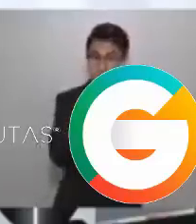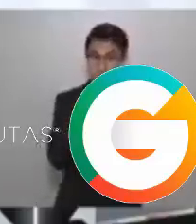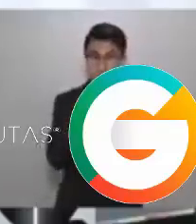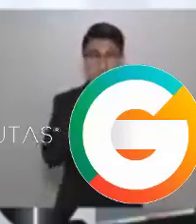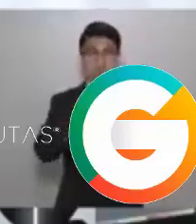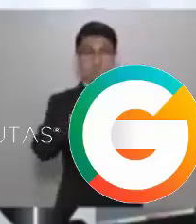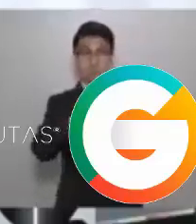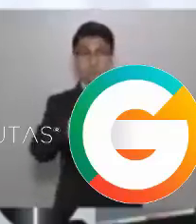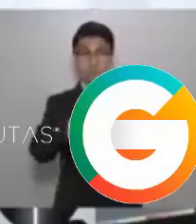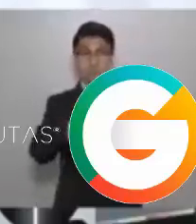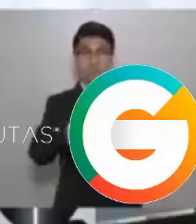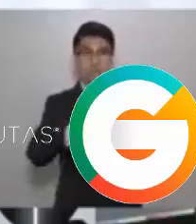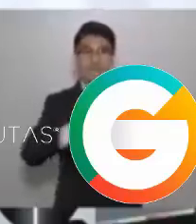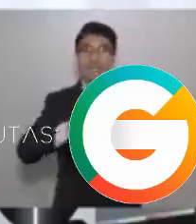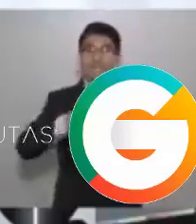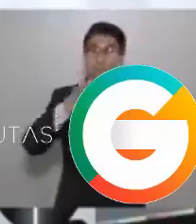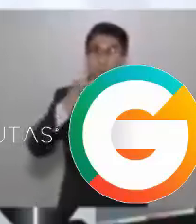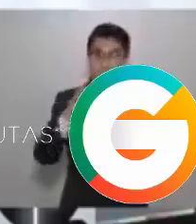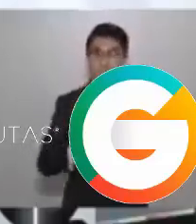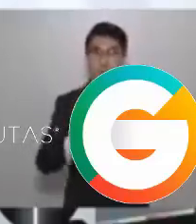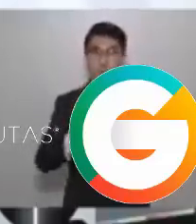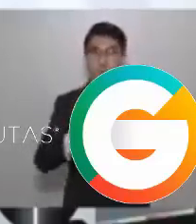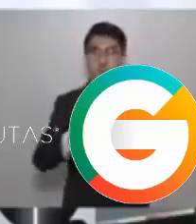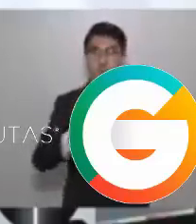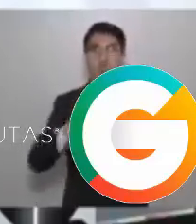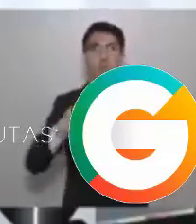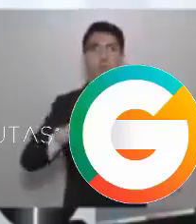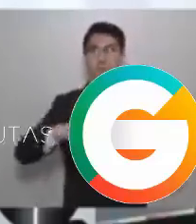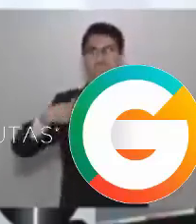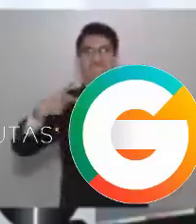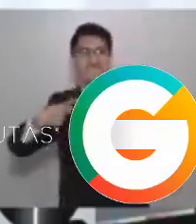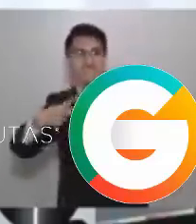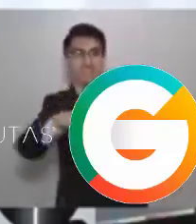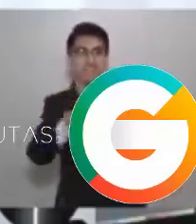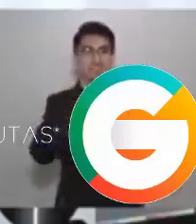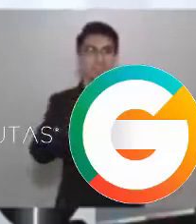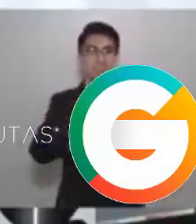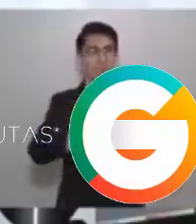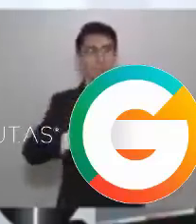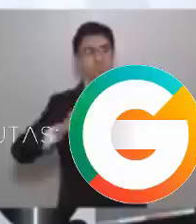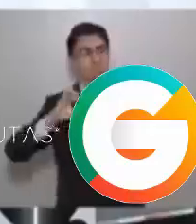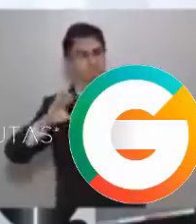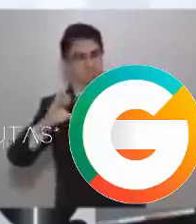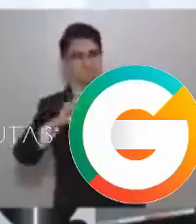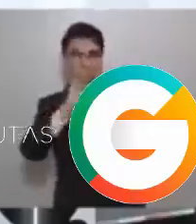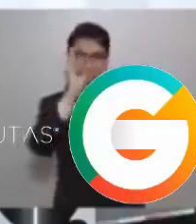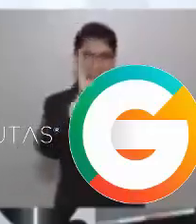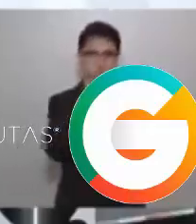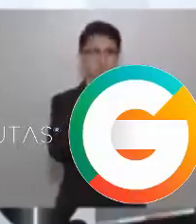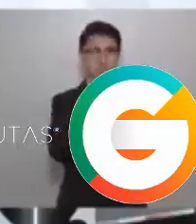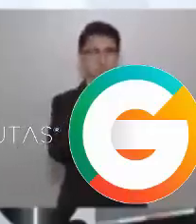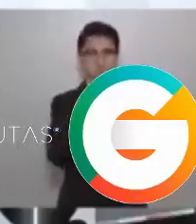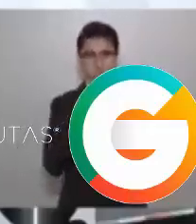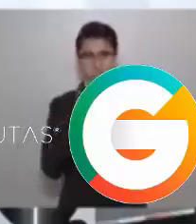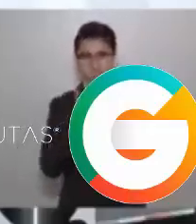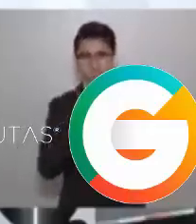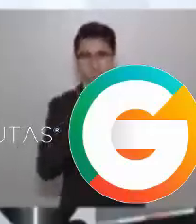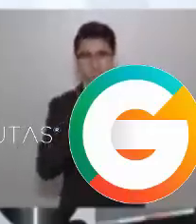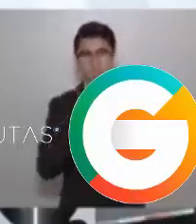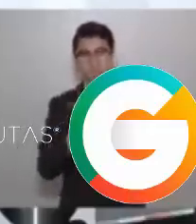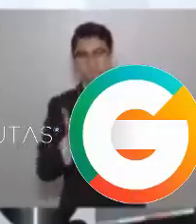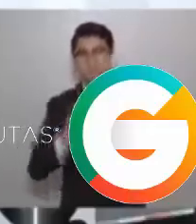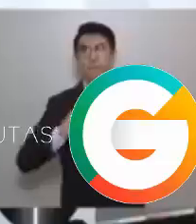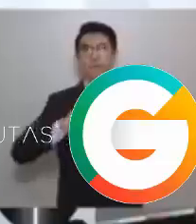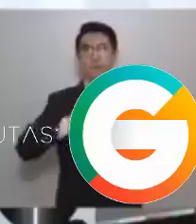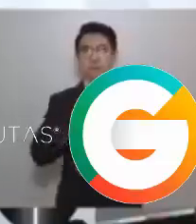situación de seguridad, el auxilio a las personas que lo necesitasen. Evidentemente, una coordinación